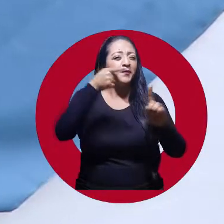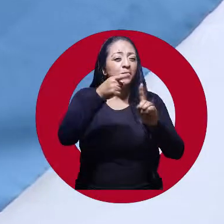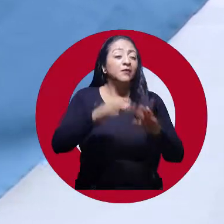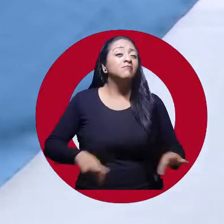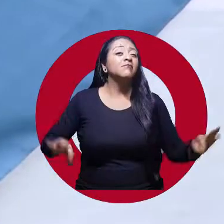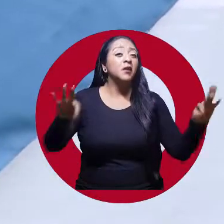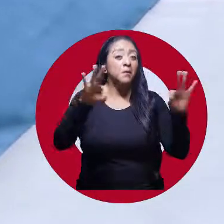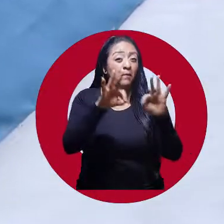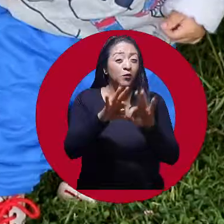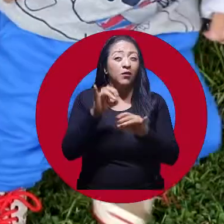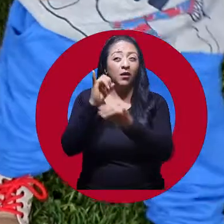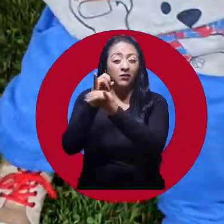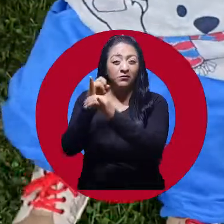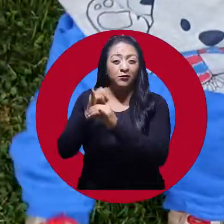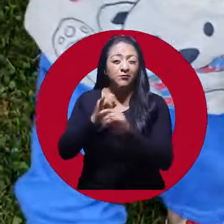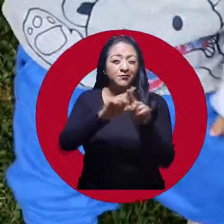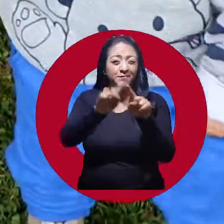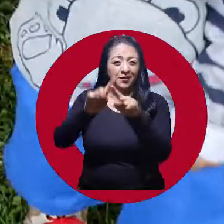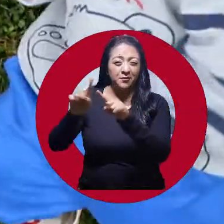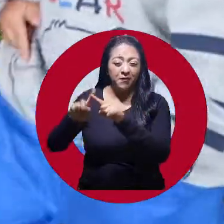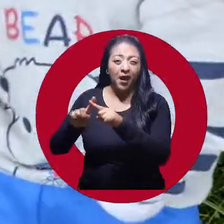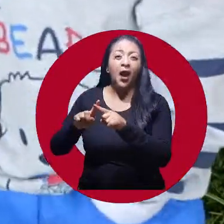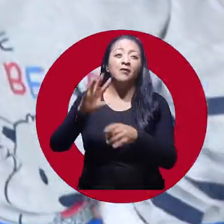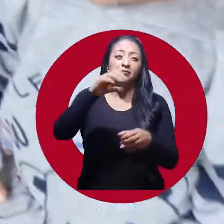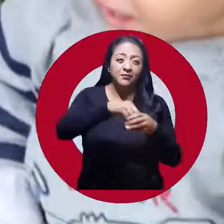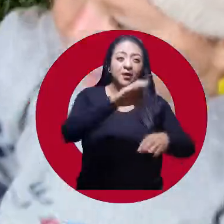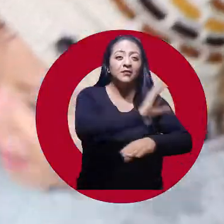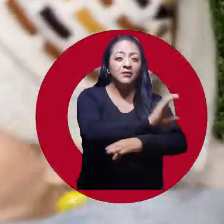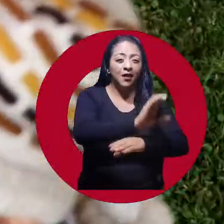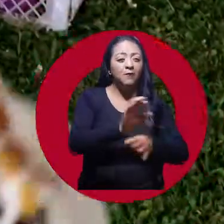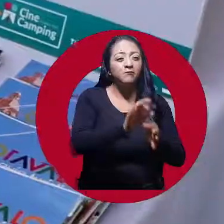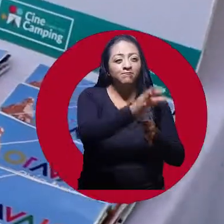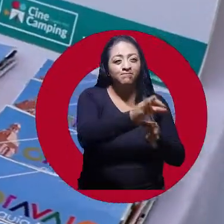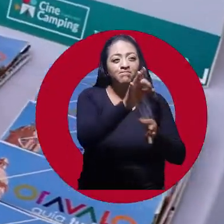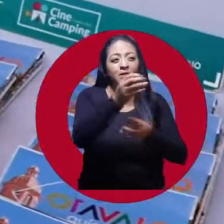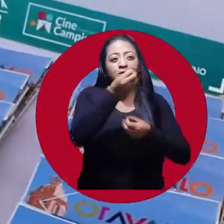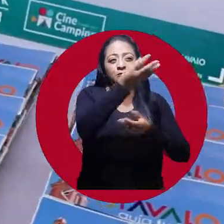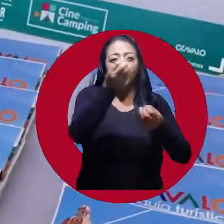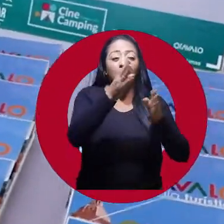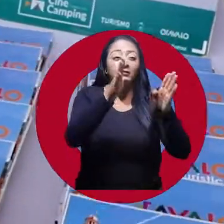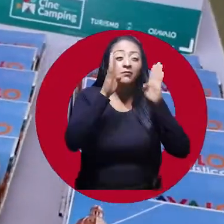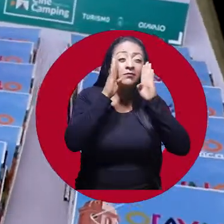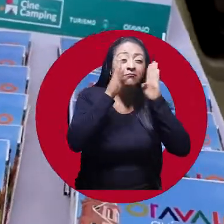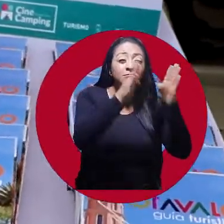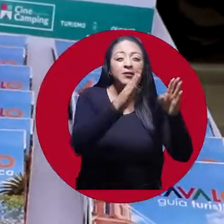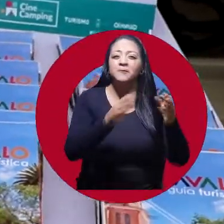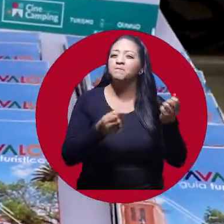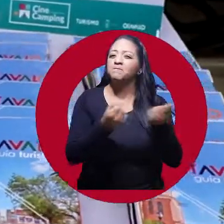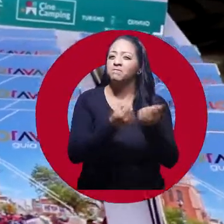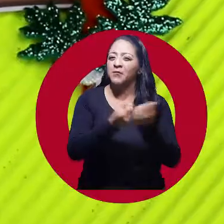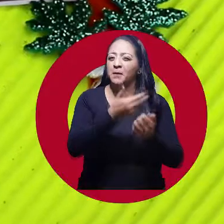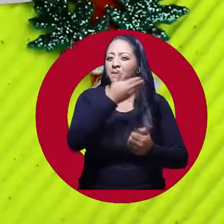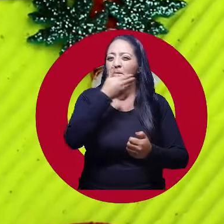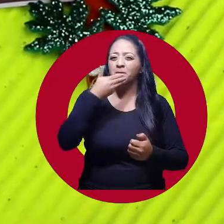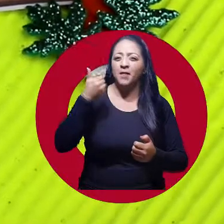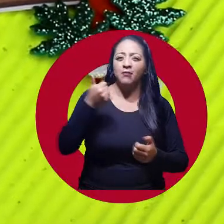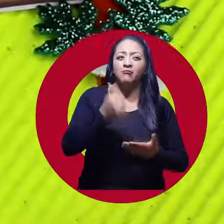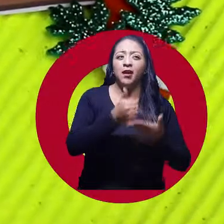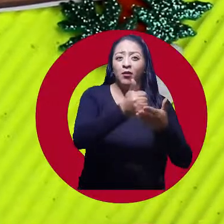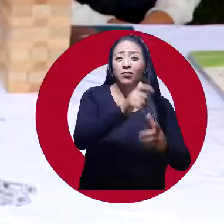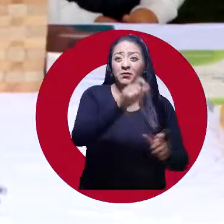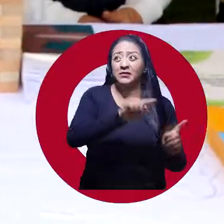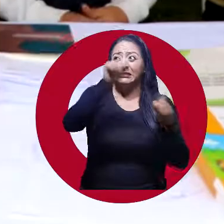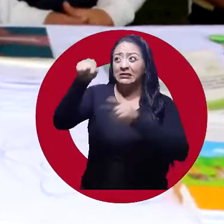es llegar con información de las distintas instituciones a las zonas rurales para poder brindar una mejor atención y estrechar la relación de servicio con